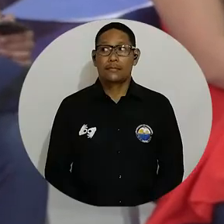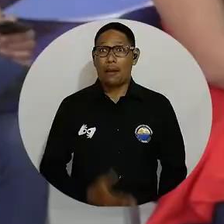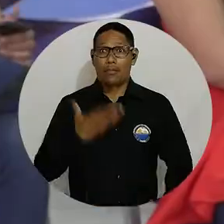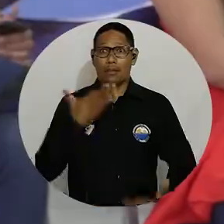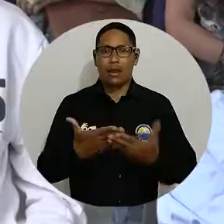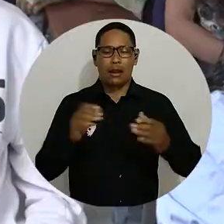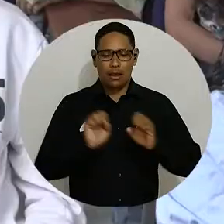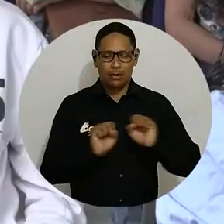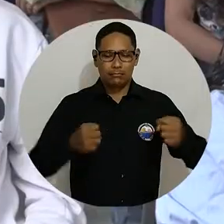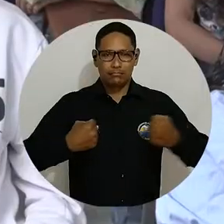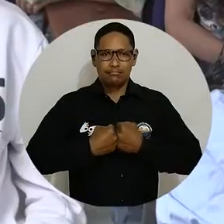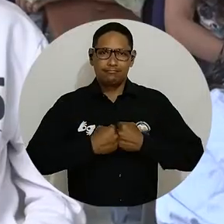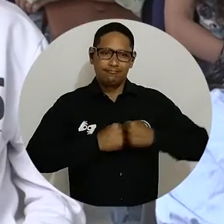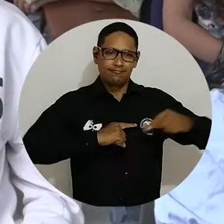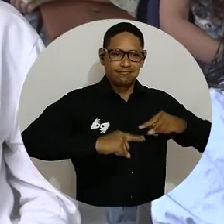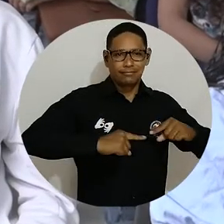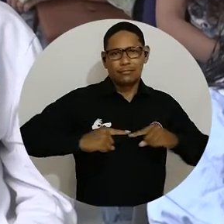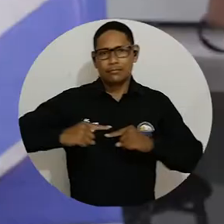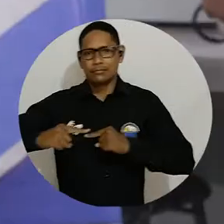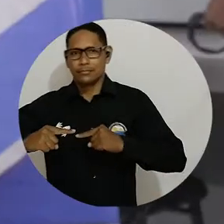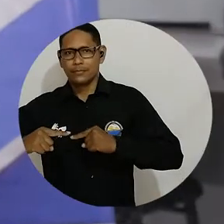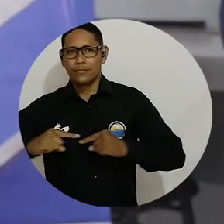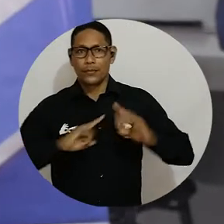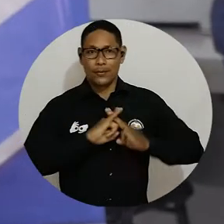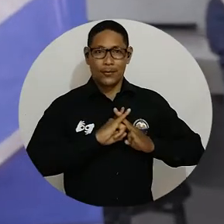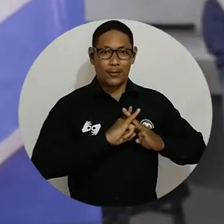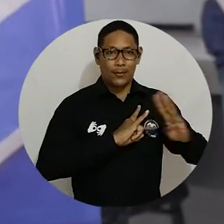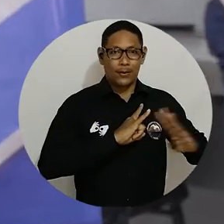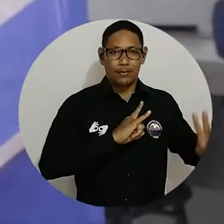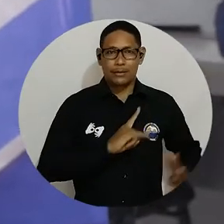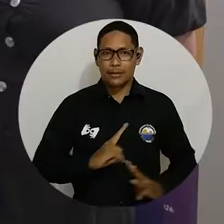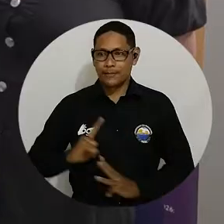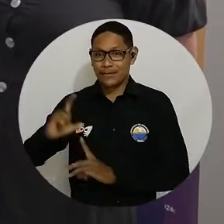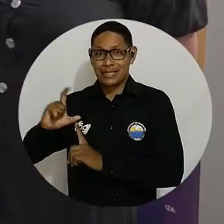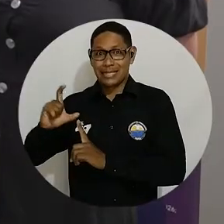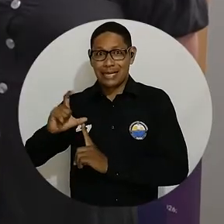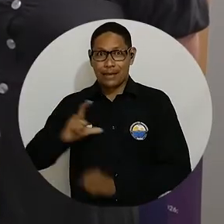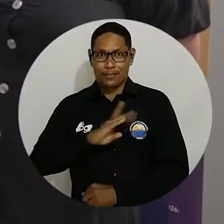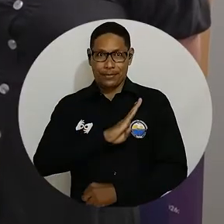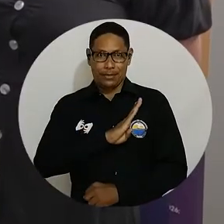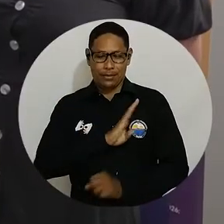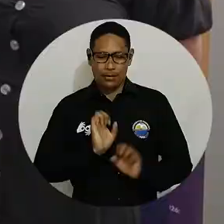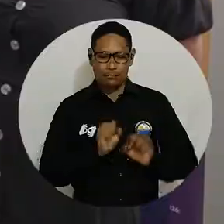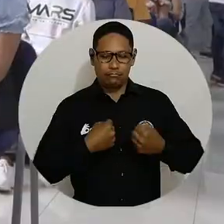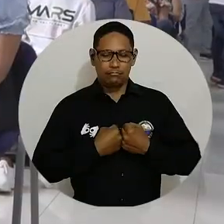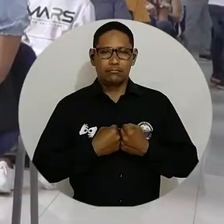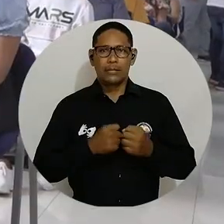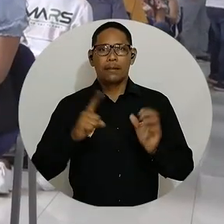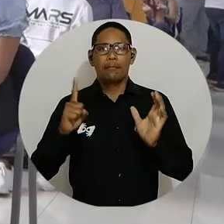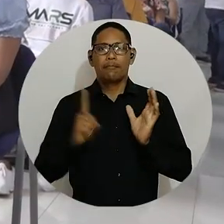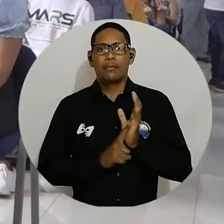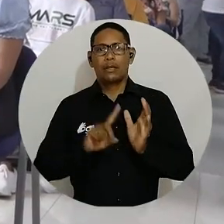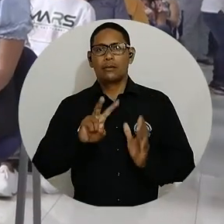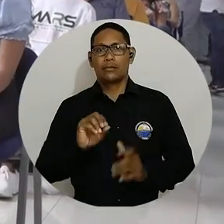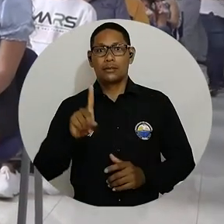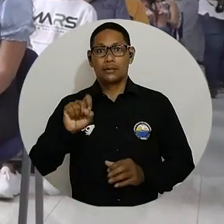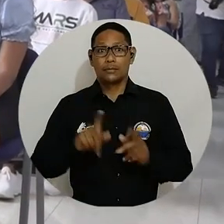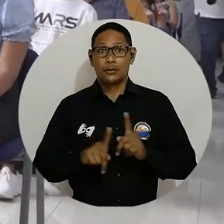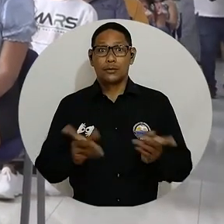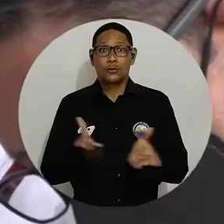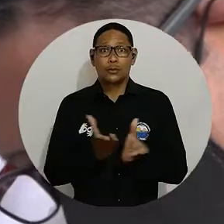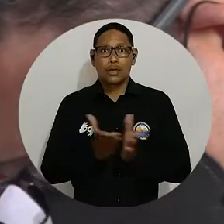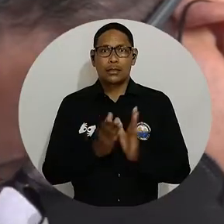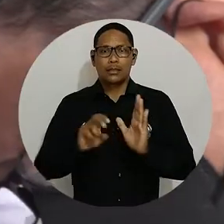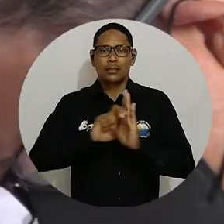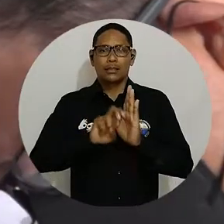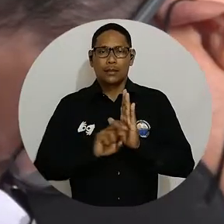Gracias al convenio interadministrativo firmado entre la Universidad del Magdalena y la Alcaldía de Ciénaga, 1.206 estudiantes de